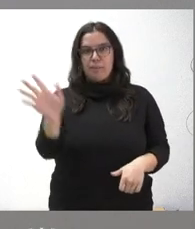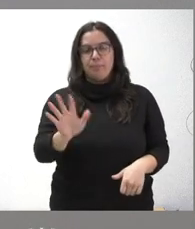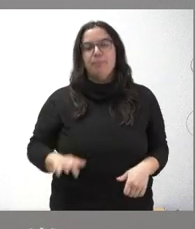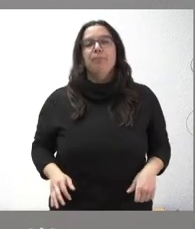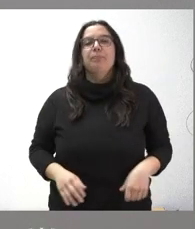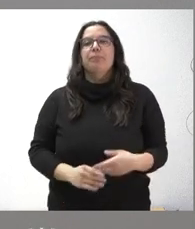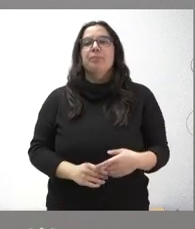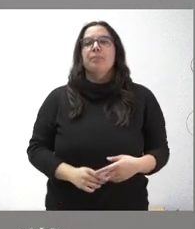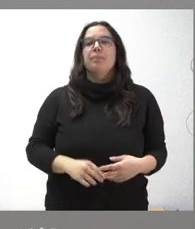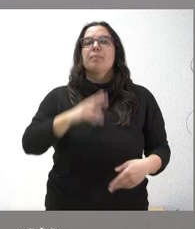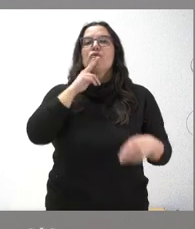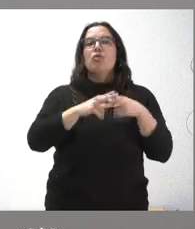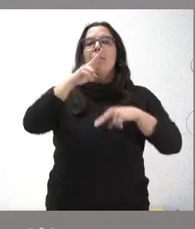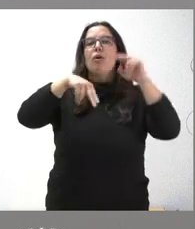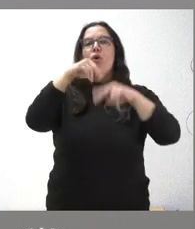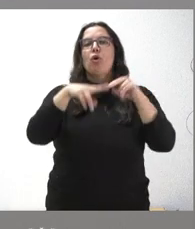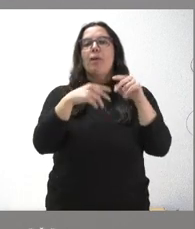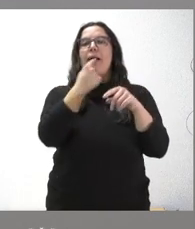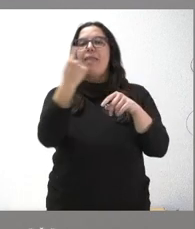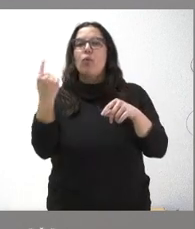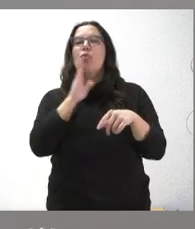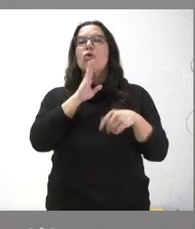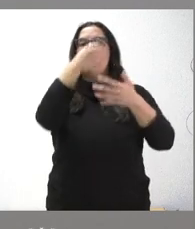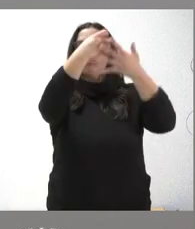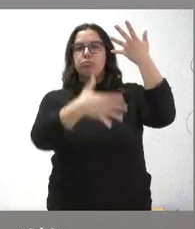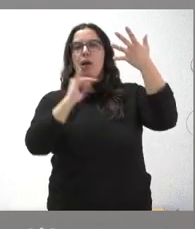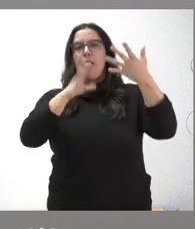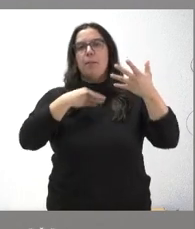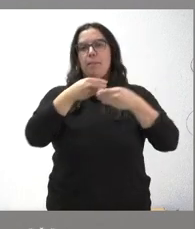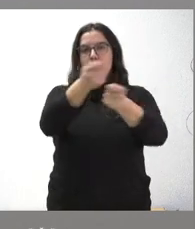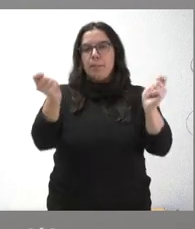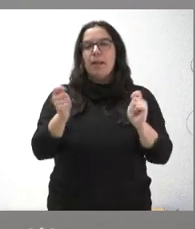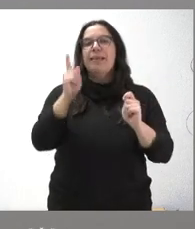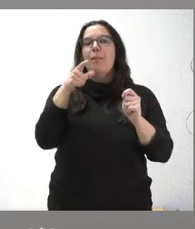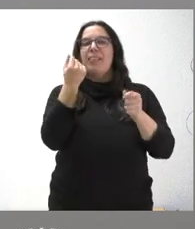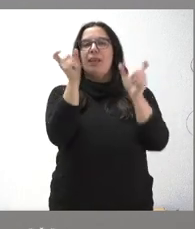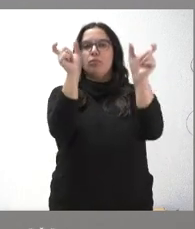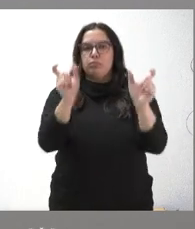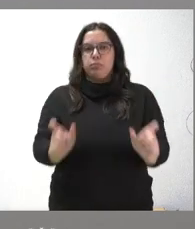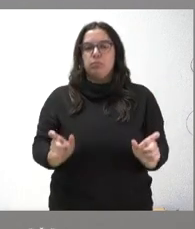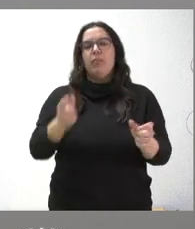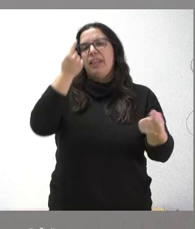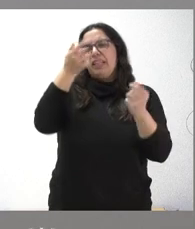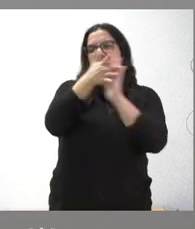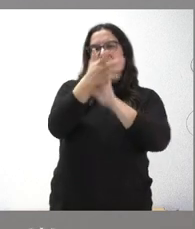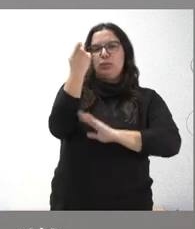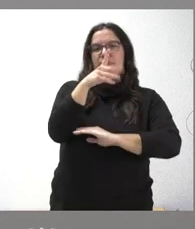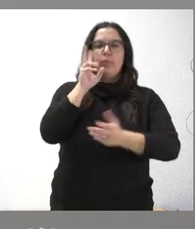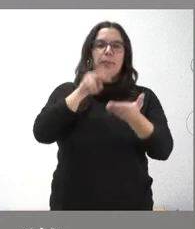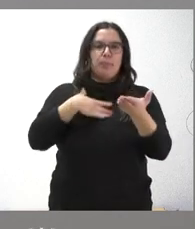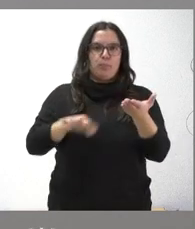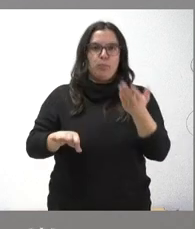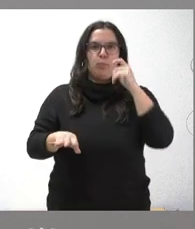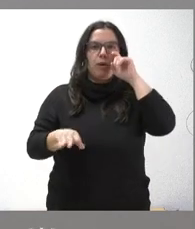tienen ustedes la relación de obras y los Centros donde se realizan los mismos así como el importe no paso a detalls Elo porque está